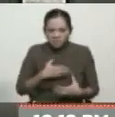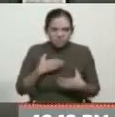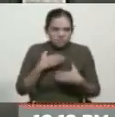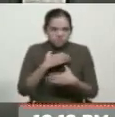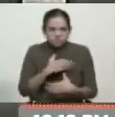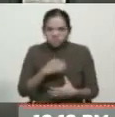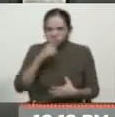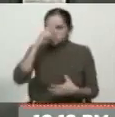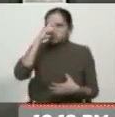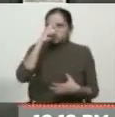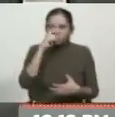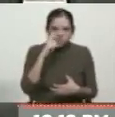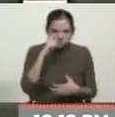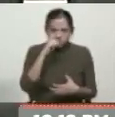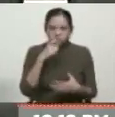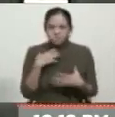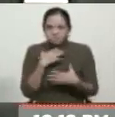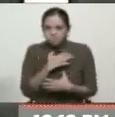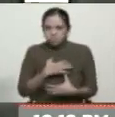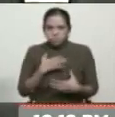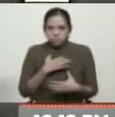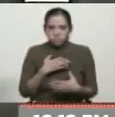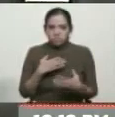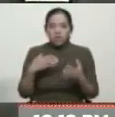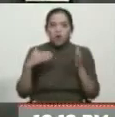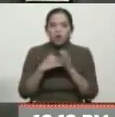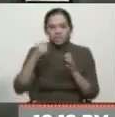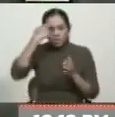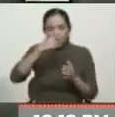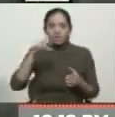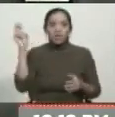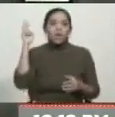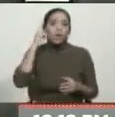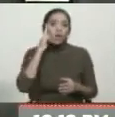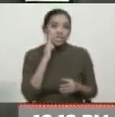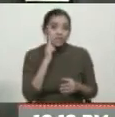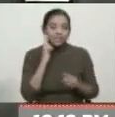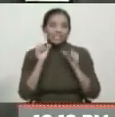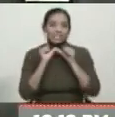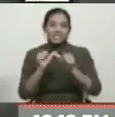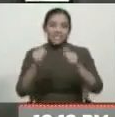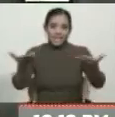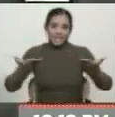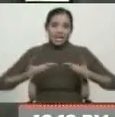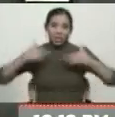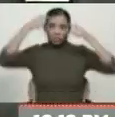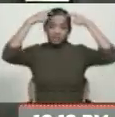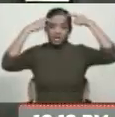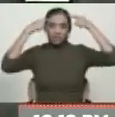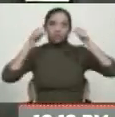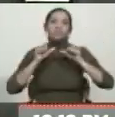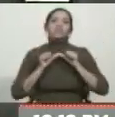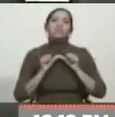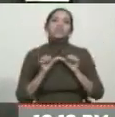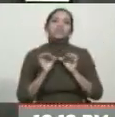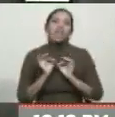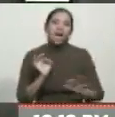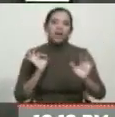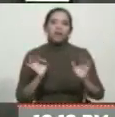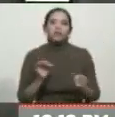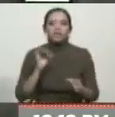obcecación, por un resentimiento que tienen con el pueblo de Bolívar, que sigue el legado de Hugo Chávez, dejaron podrir unos perniles